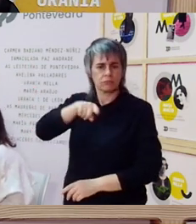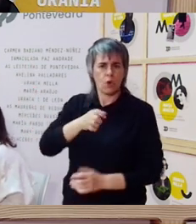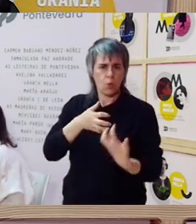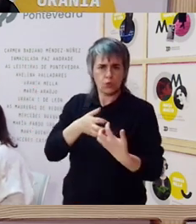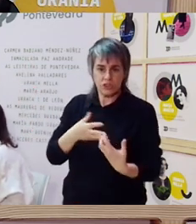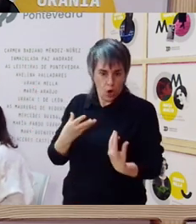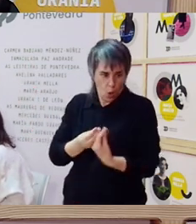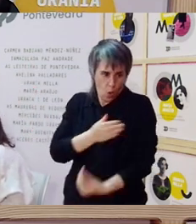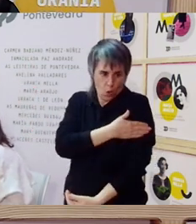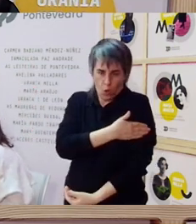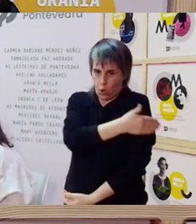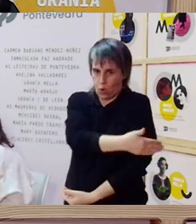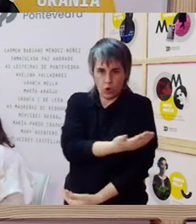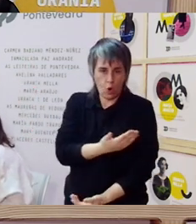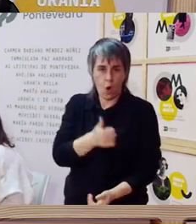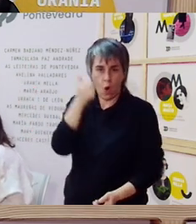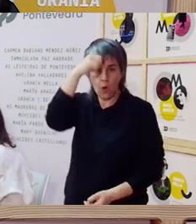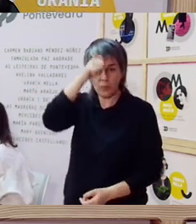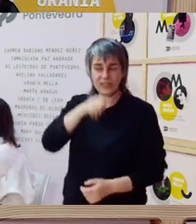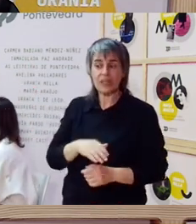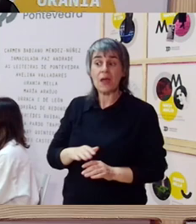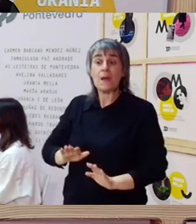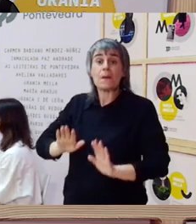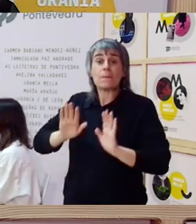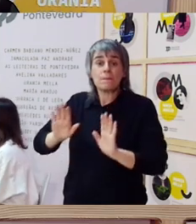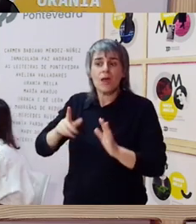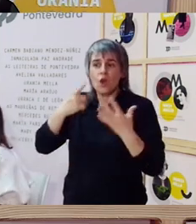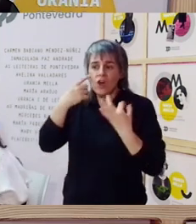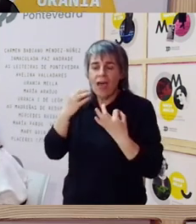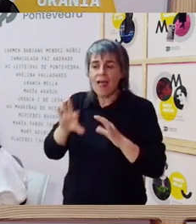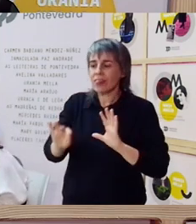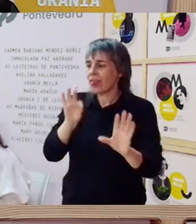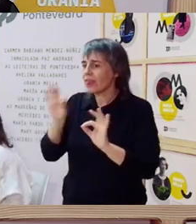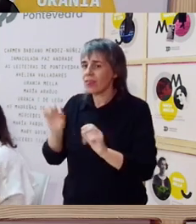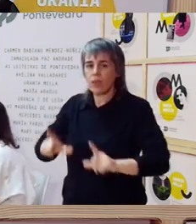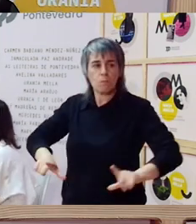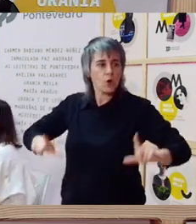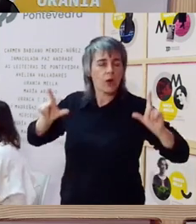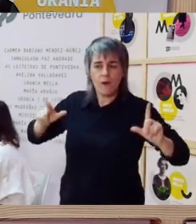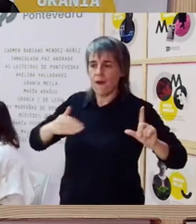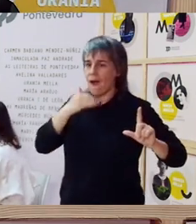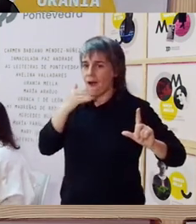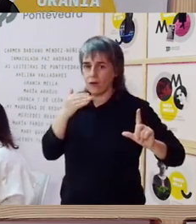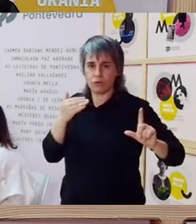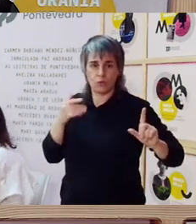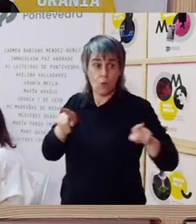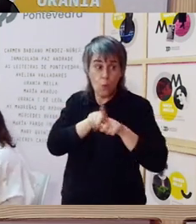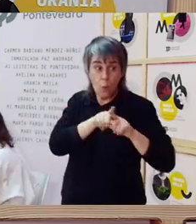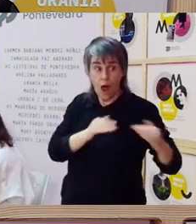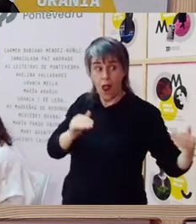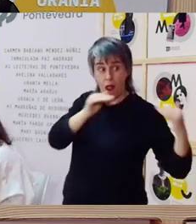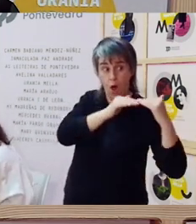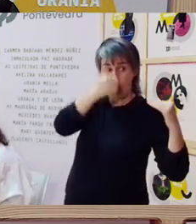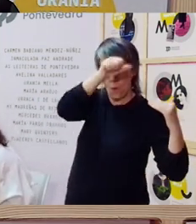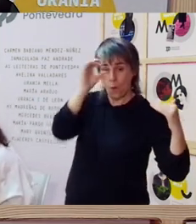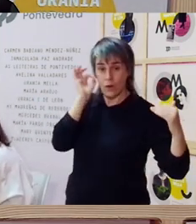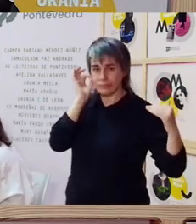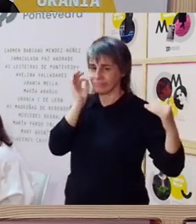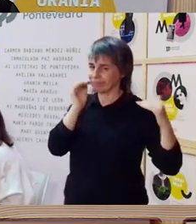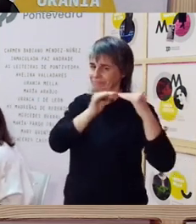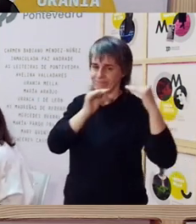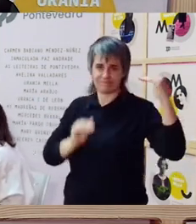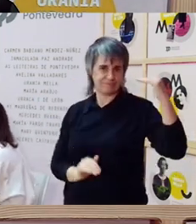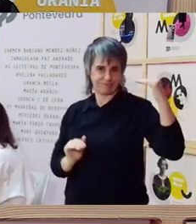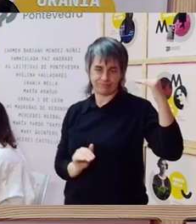Pero que nunca tiveron o poder de decisión nin o protagonismo que tiñan eles, non? E eu lembro historias nas que elas che